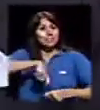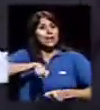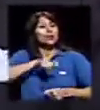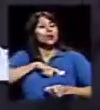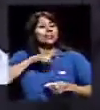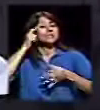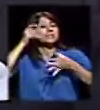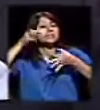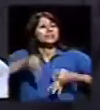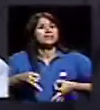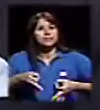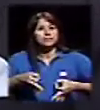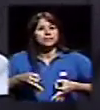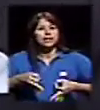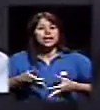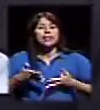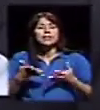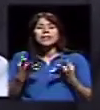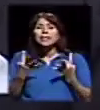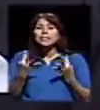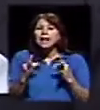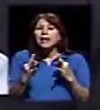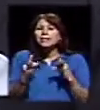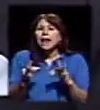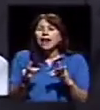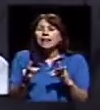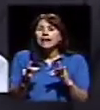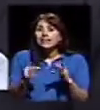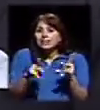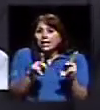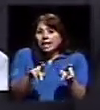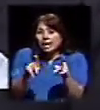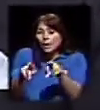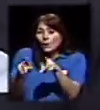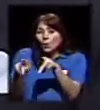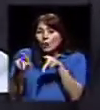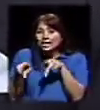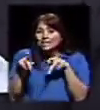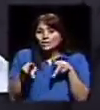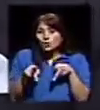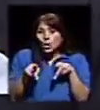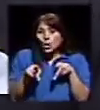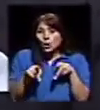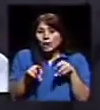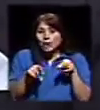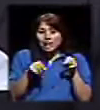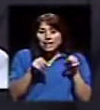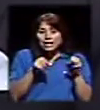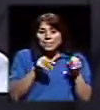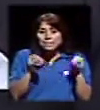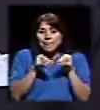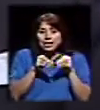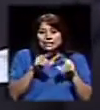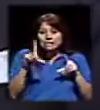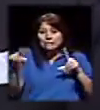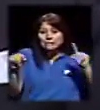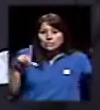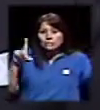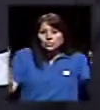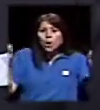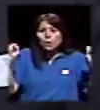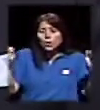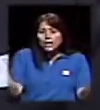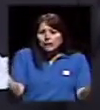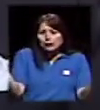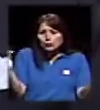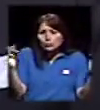tratar de forzar, digamos así, la agrupación de la población circunvecina a ese cruce de caminos en algo que pudiese